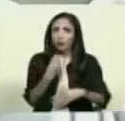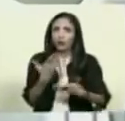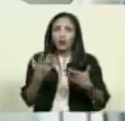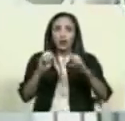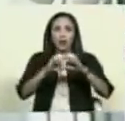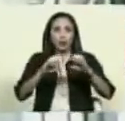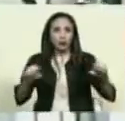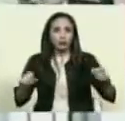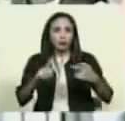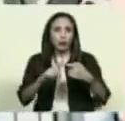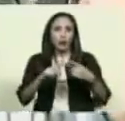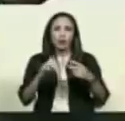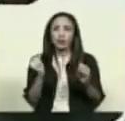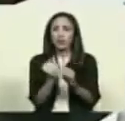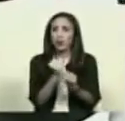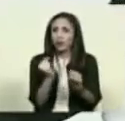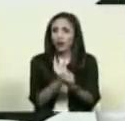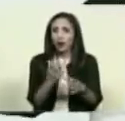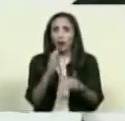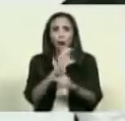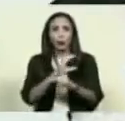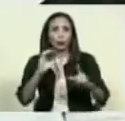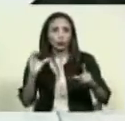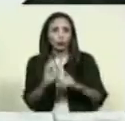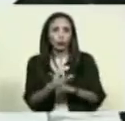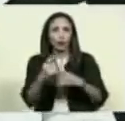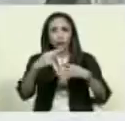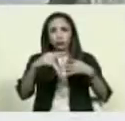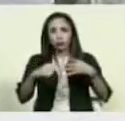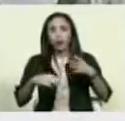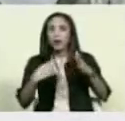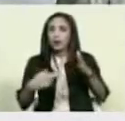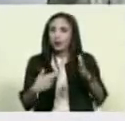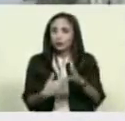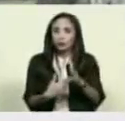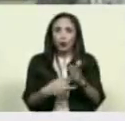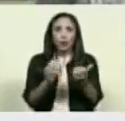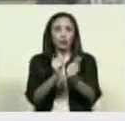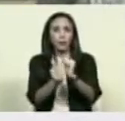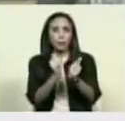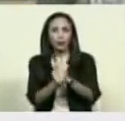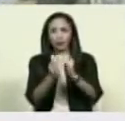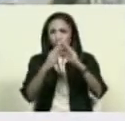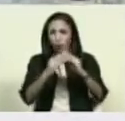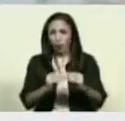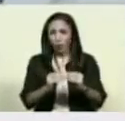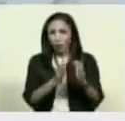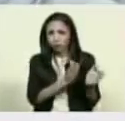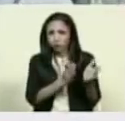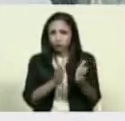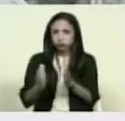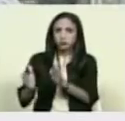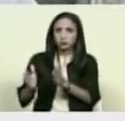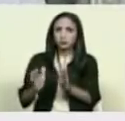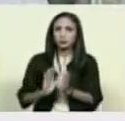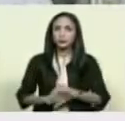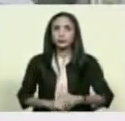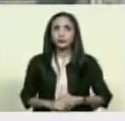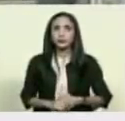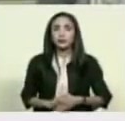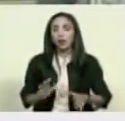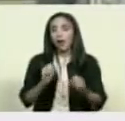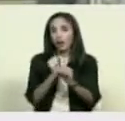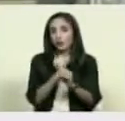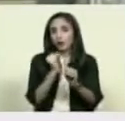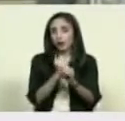educación, del trabajo, de la cultura, de la recreación, del deporte. Todos los caminos. Y el plan Chamba Juvenil